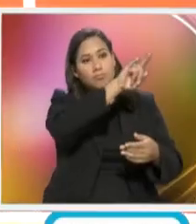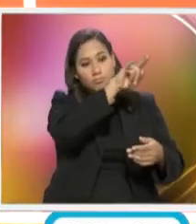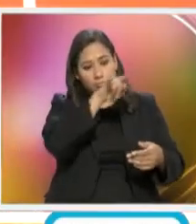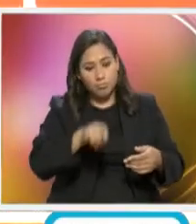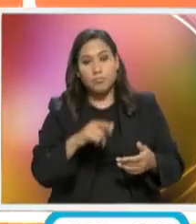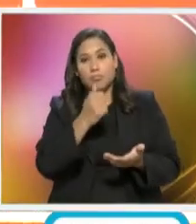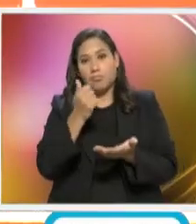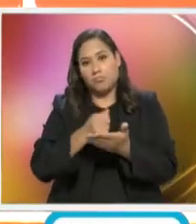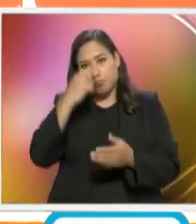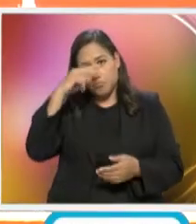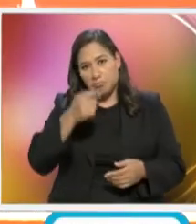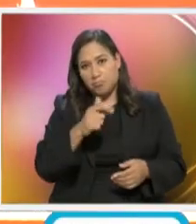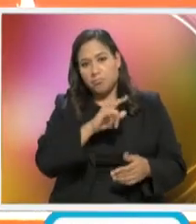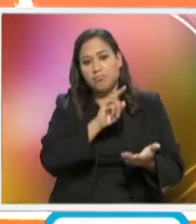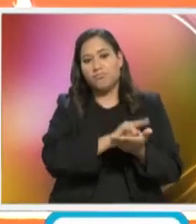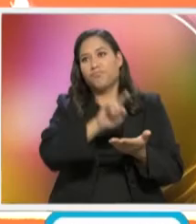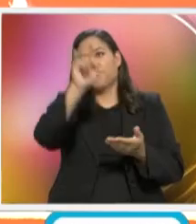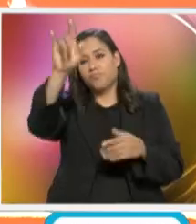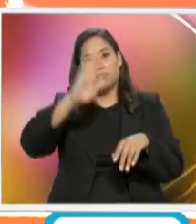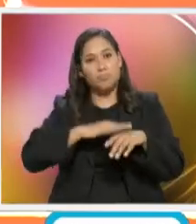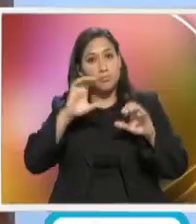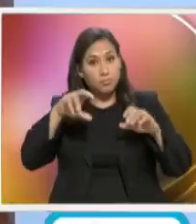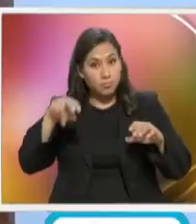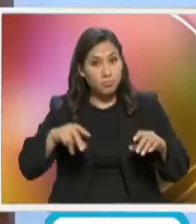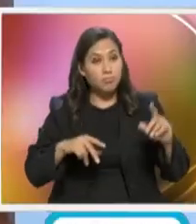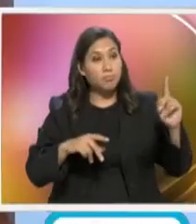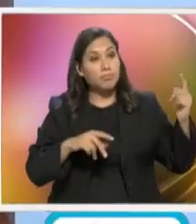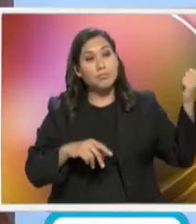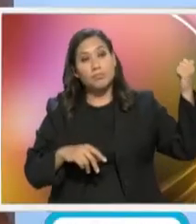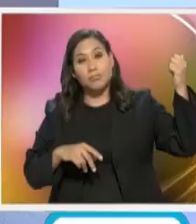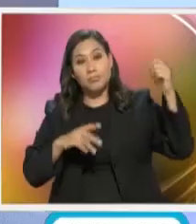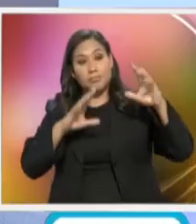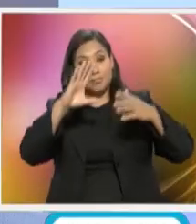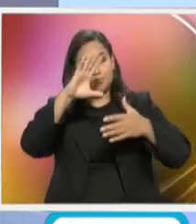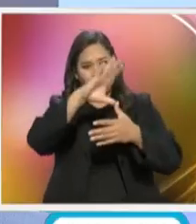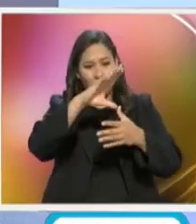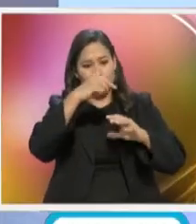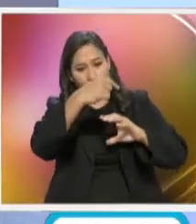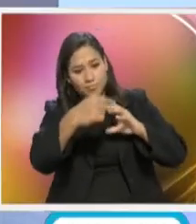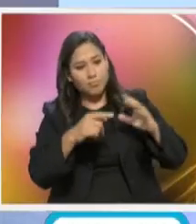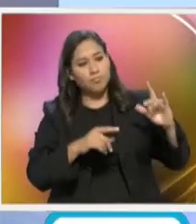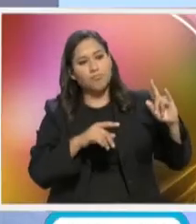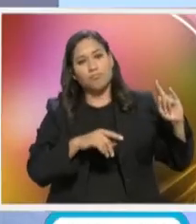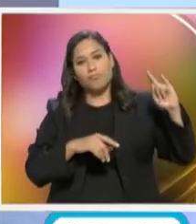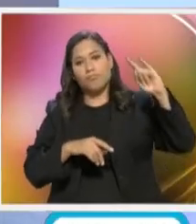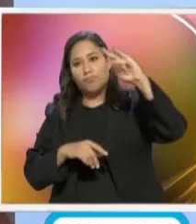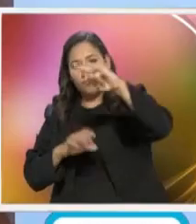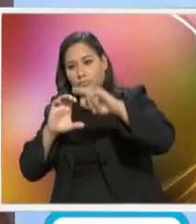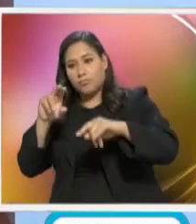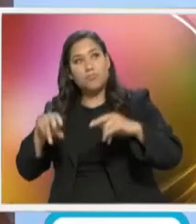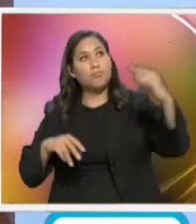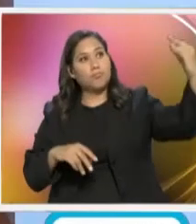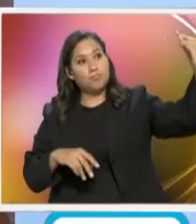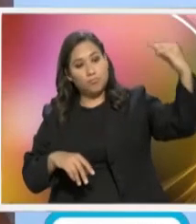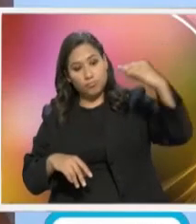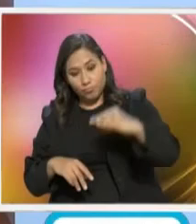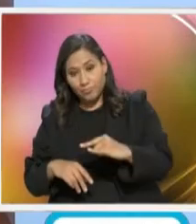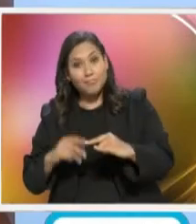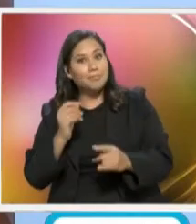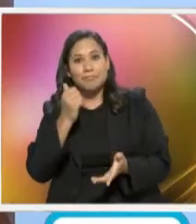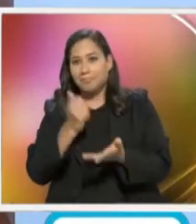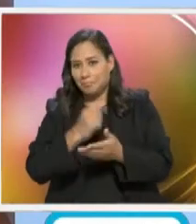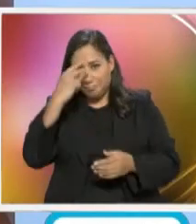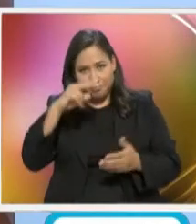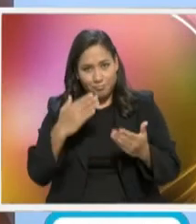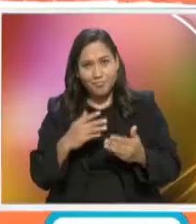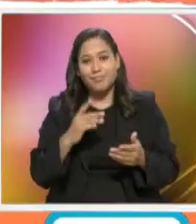México. Me parece que más a Cancún. Sí. Que hay creo vuelos sí. directos de distintos continentes a Cancún, Directo que a no Cancún. tiene vuelo a la Ciudad de Que México. no tiene vuelo. Sí, van